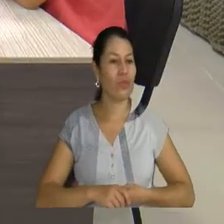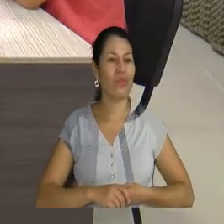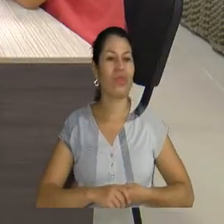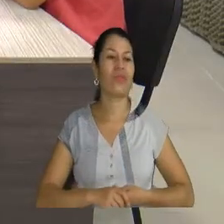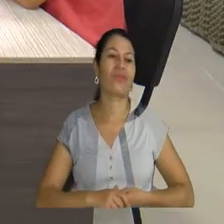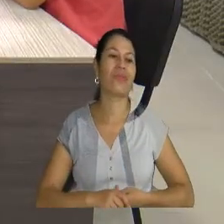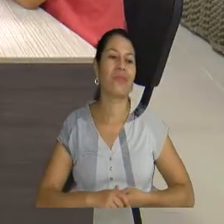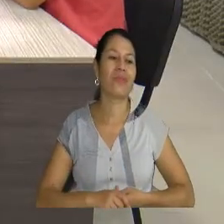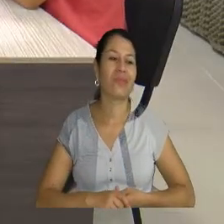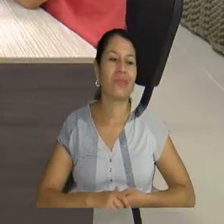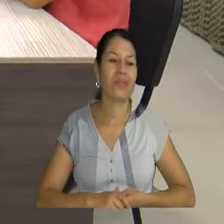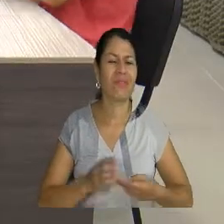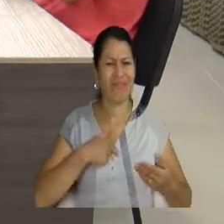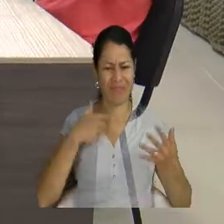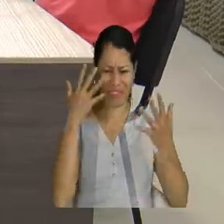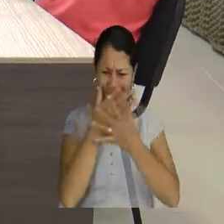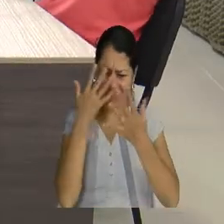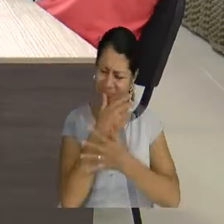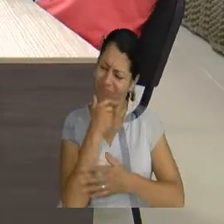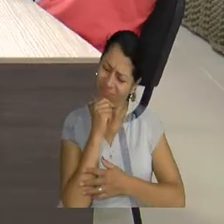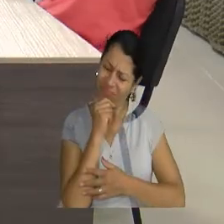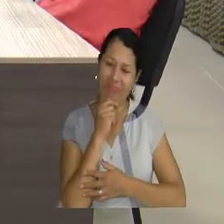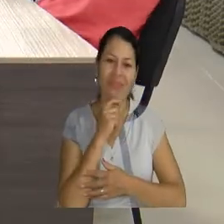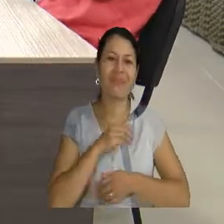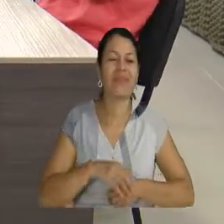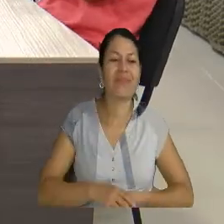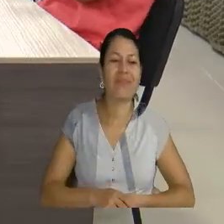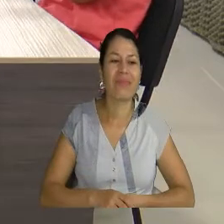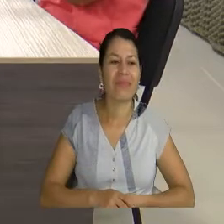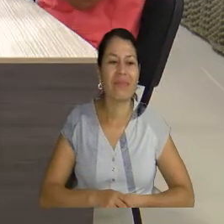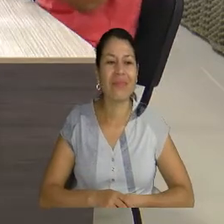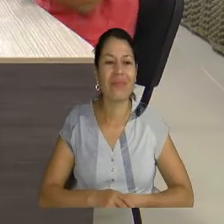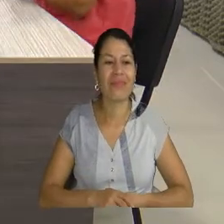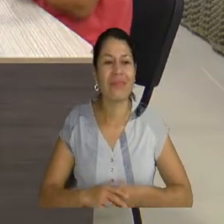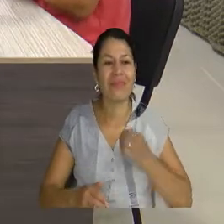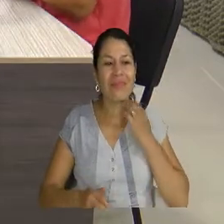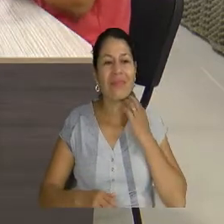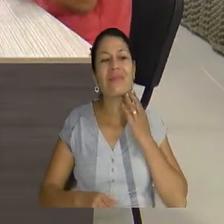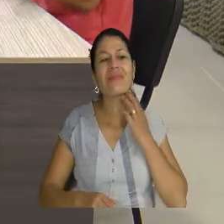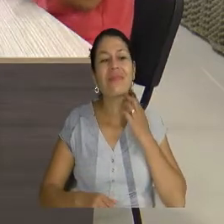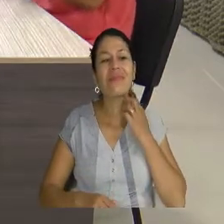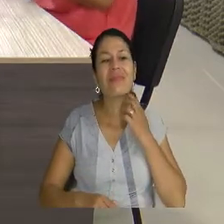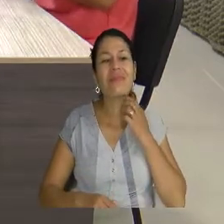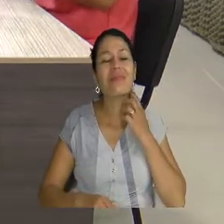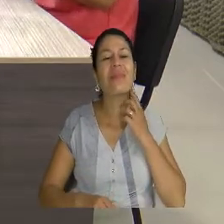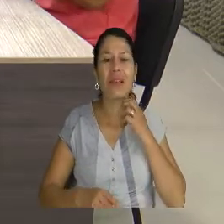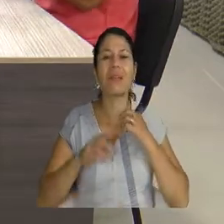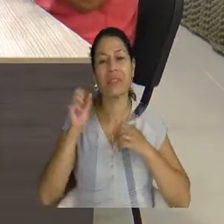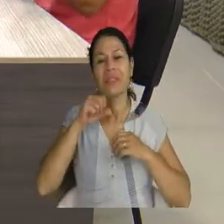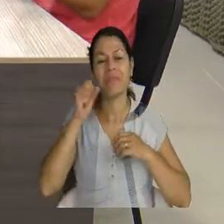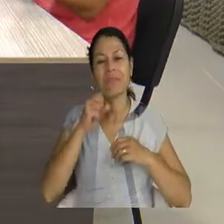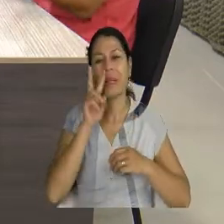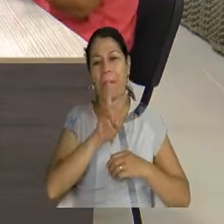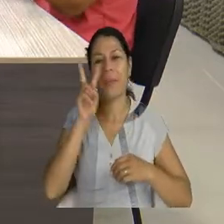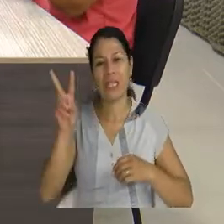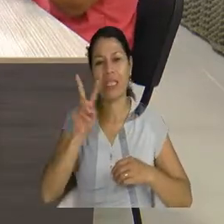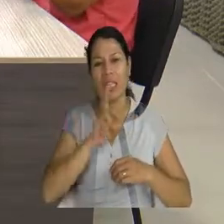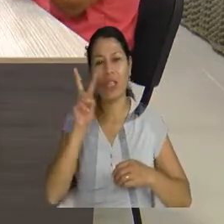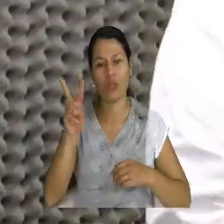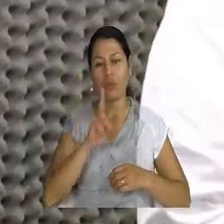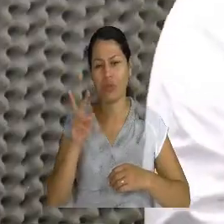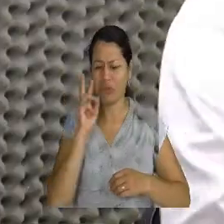Yo quedé descuadrado. Sí, donde vive Maña Mayorga. Bueno, la 22, yo lo vi como la